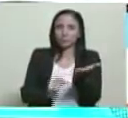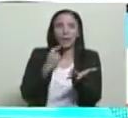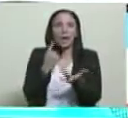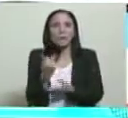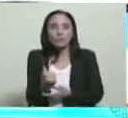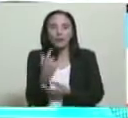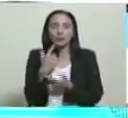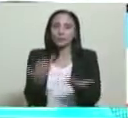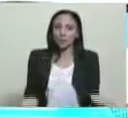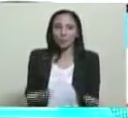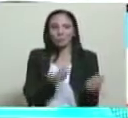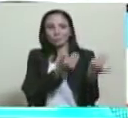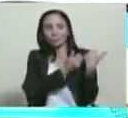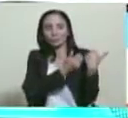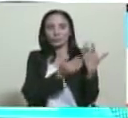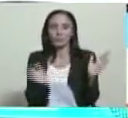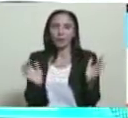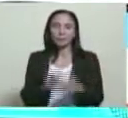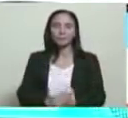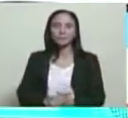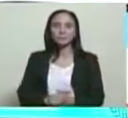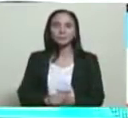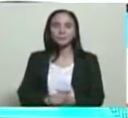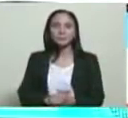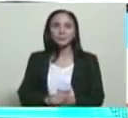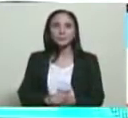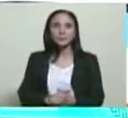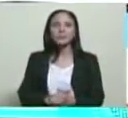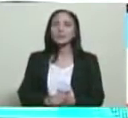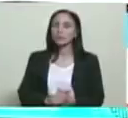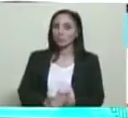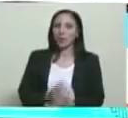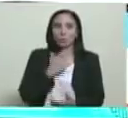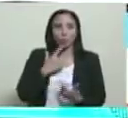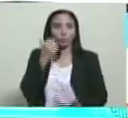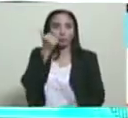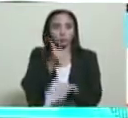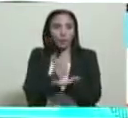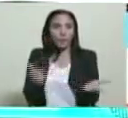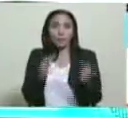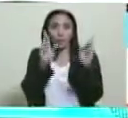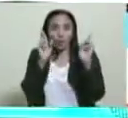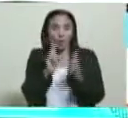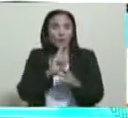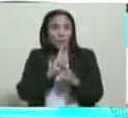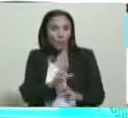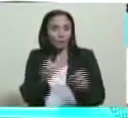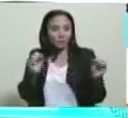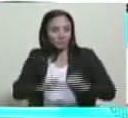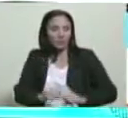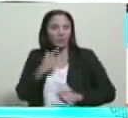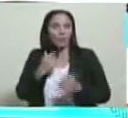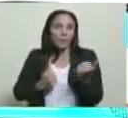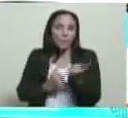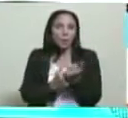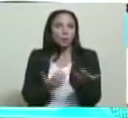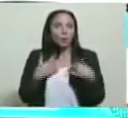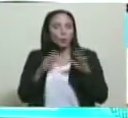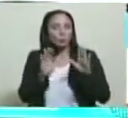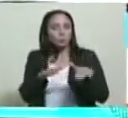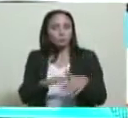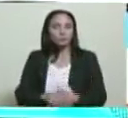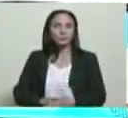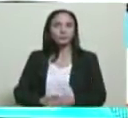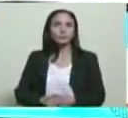hecho. Asumimos la autocrítica, pero tenemos que hacerlo. Y yo voy a decir, amén, tomen el apoyo, vamos por aquí, vamos por allá.